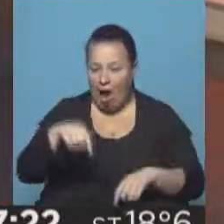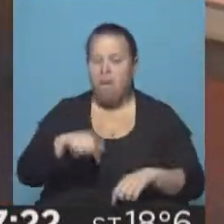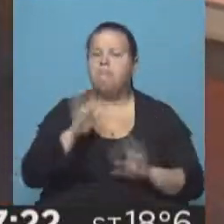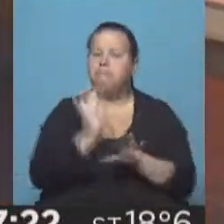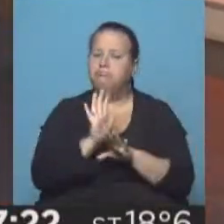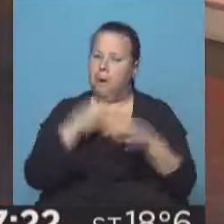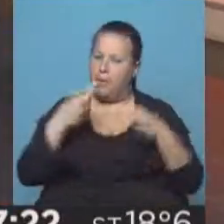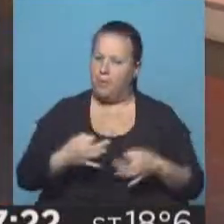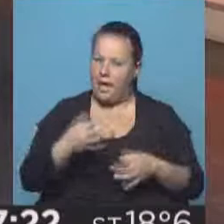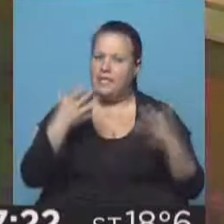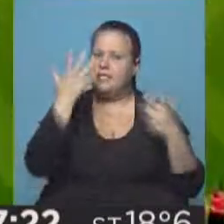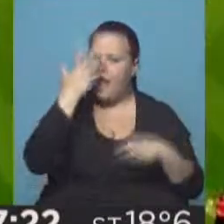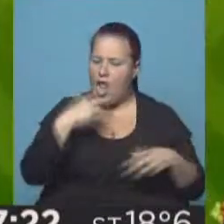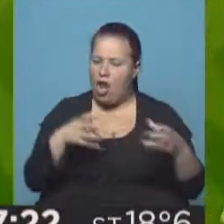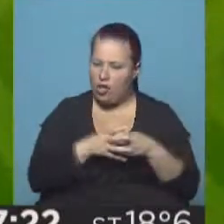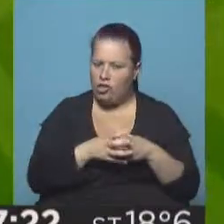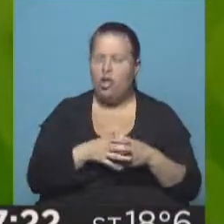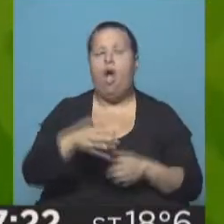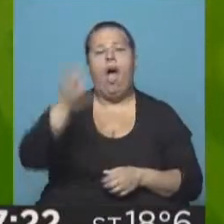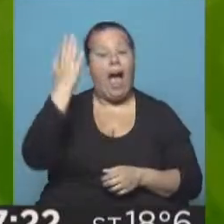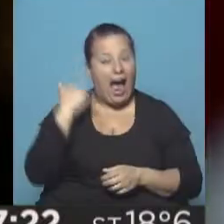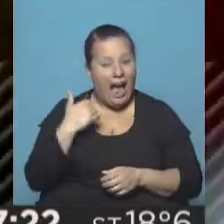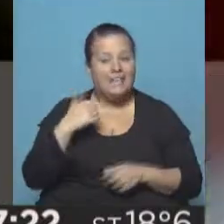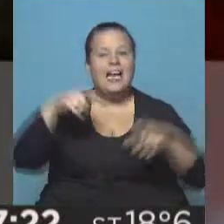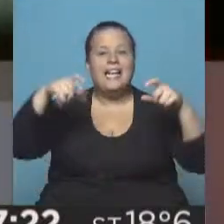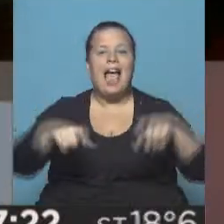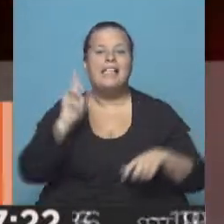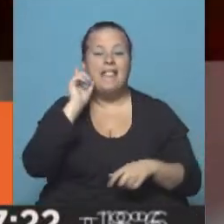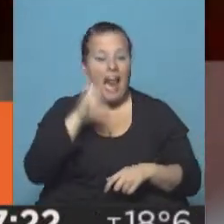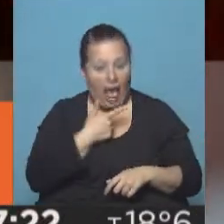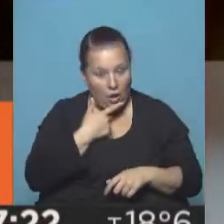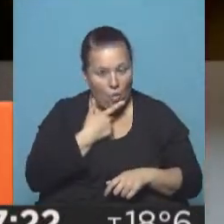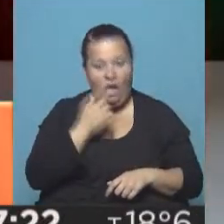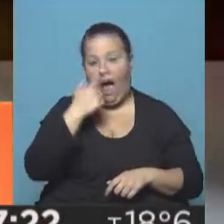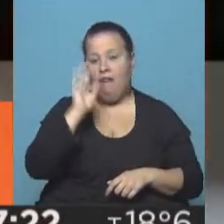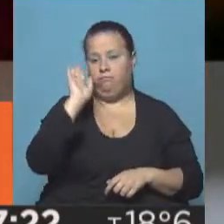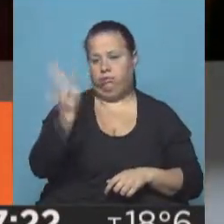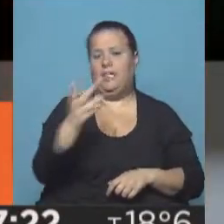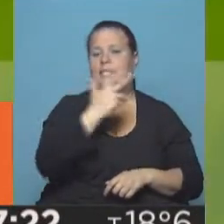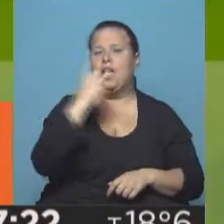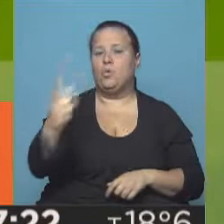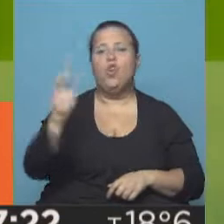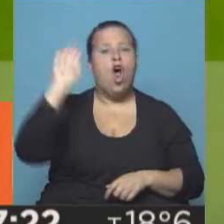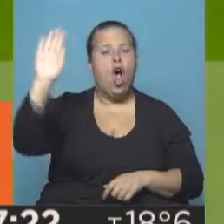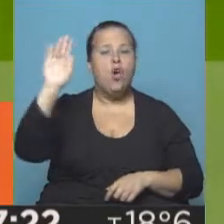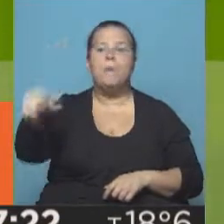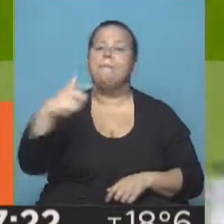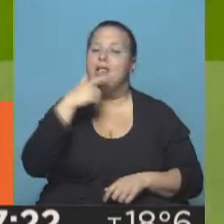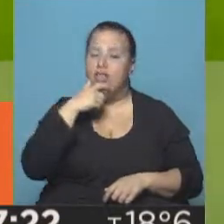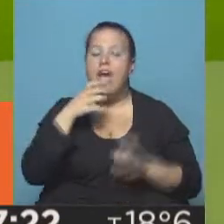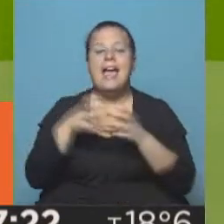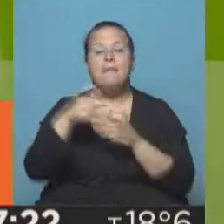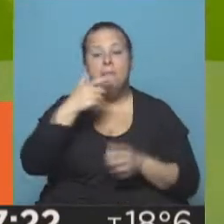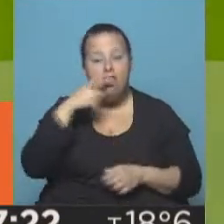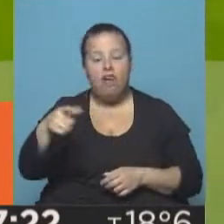encuentra de buena forma el conjunto de Boedo, que ayer, jugando en el Estadio de Lanús, terminó venciendo 3-1 a Godoy Cruz de Mendoza, el equipo